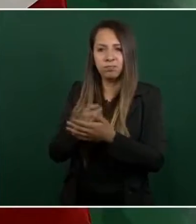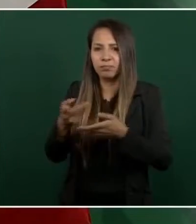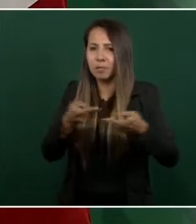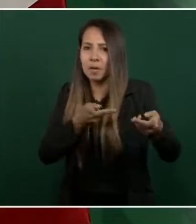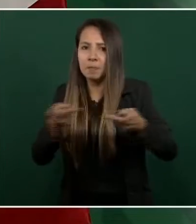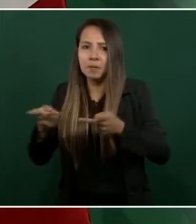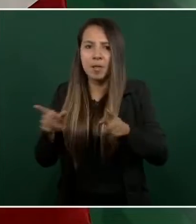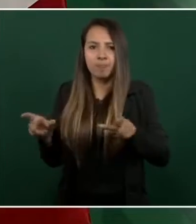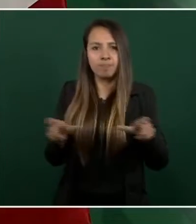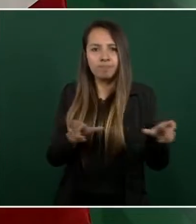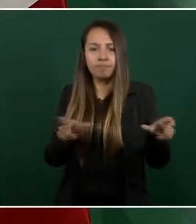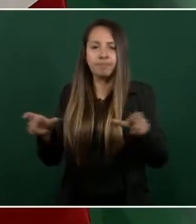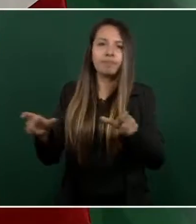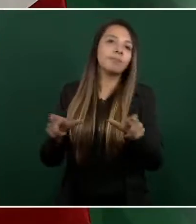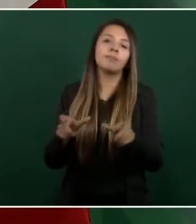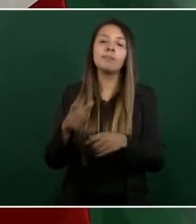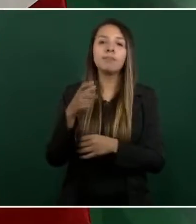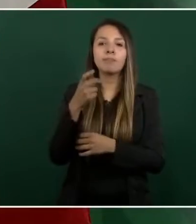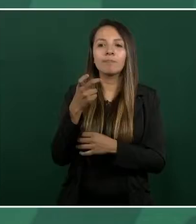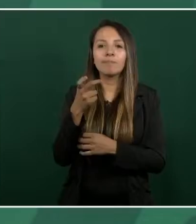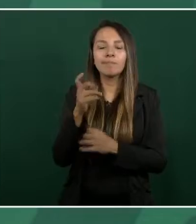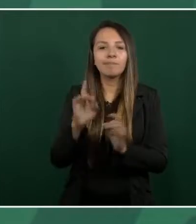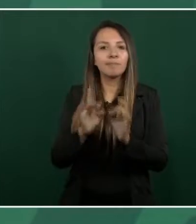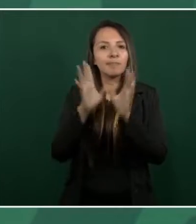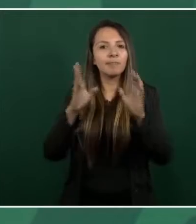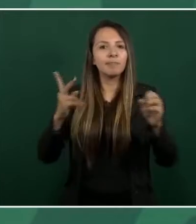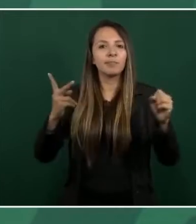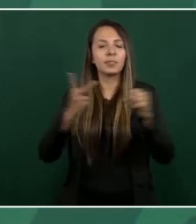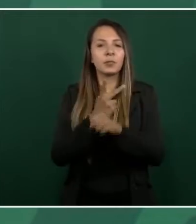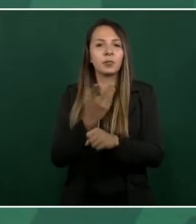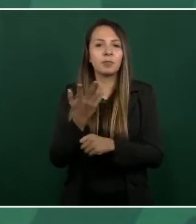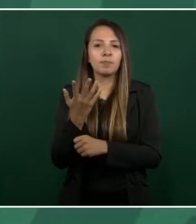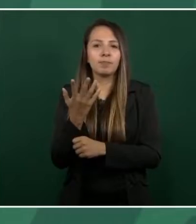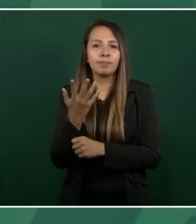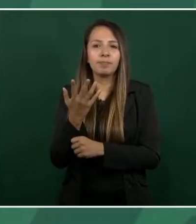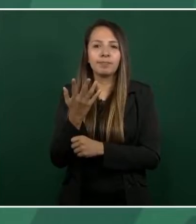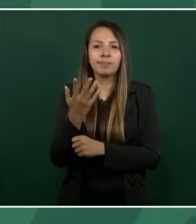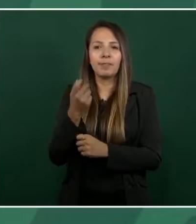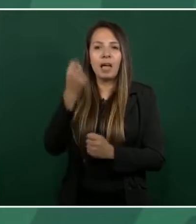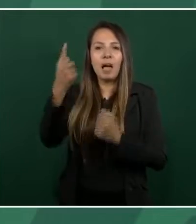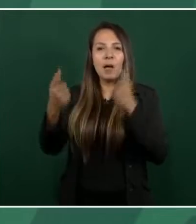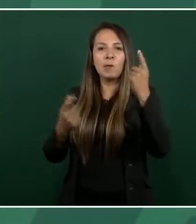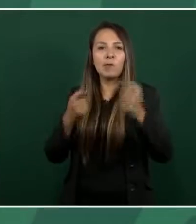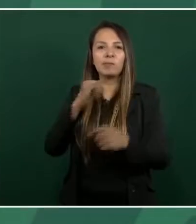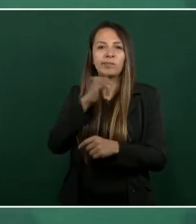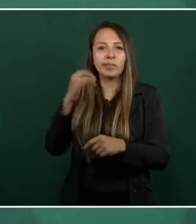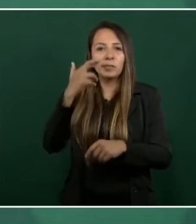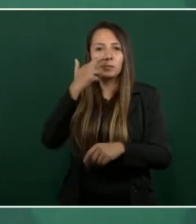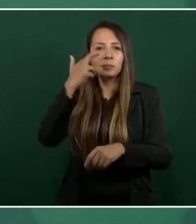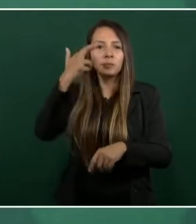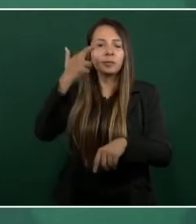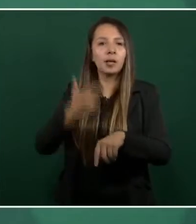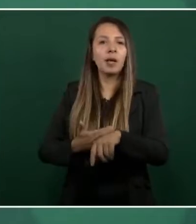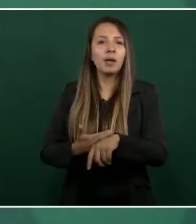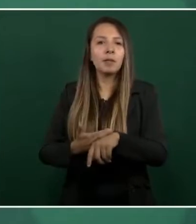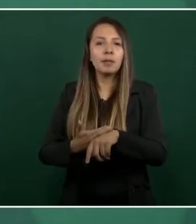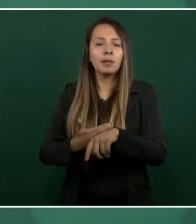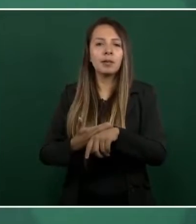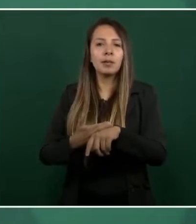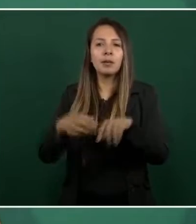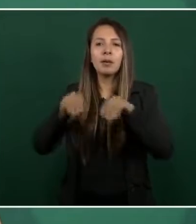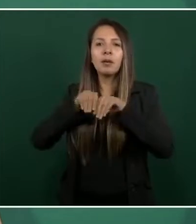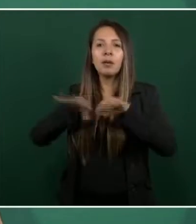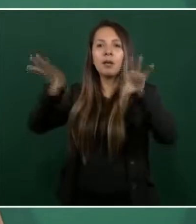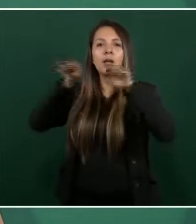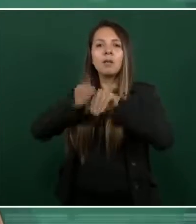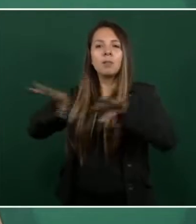y de un escenario tan sensible, hubo quienes de manera irresponsable buscaron lucrar políticamente difundiendo noticias